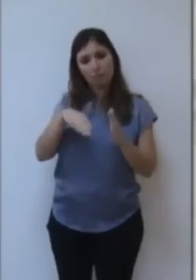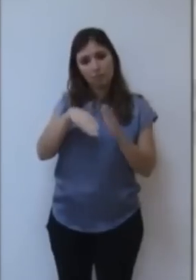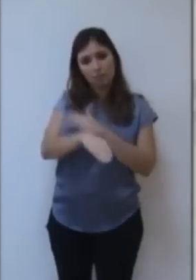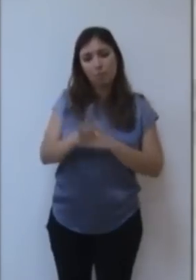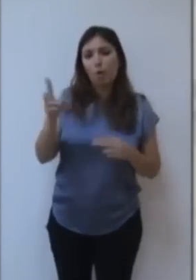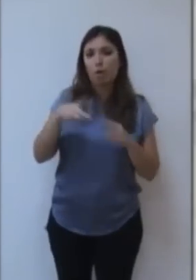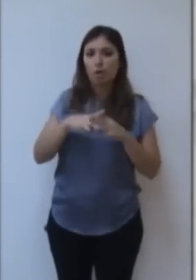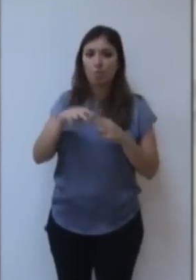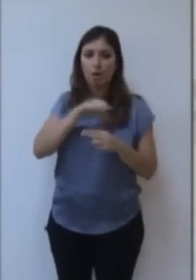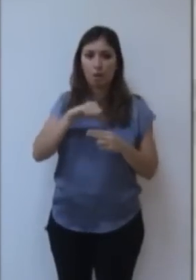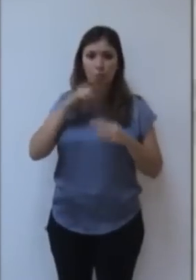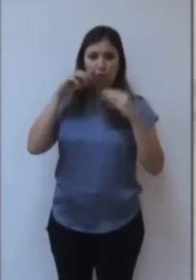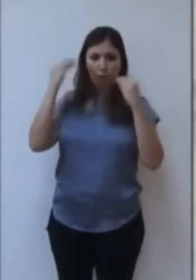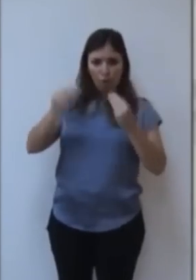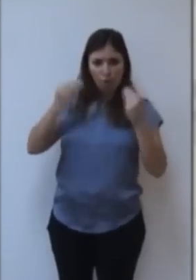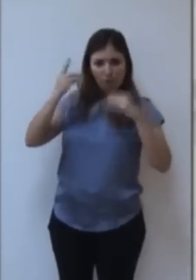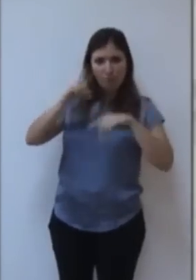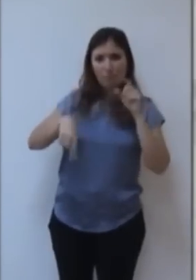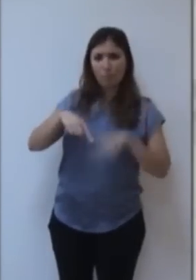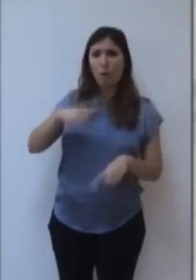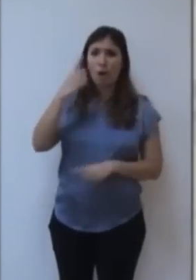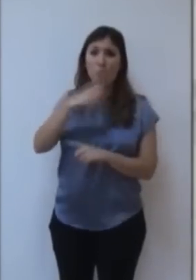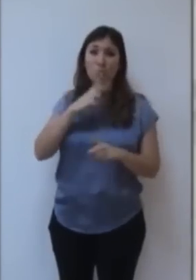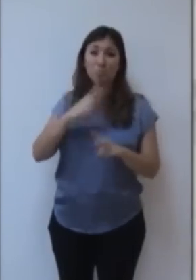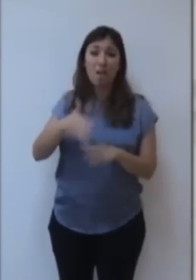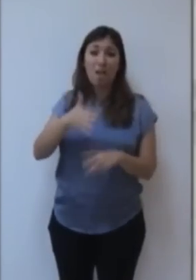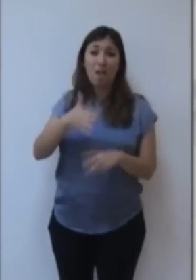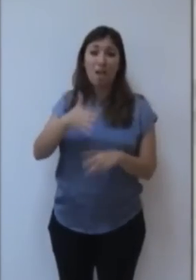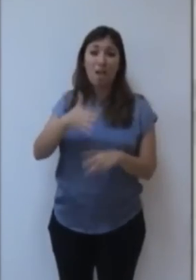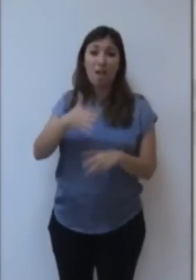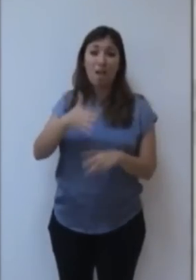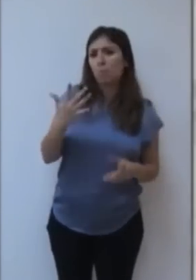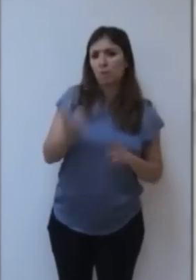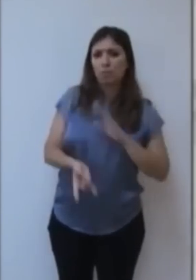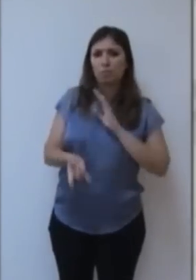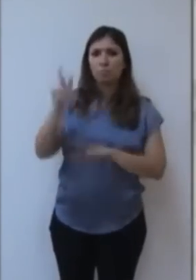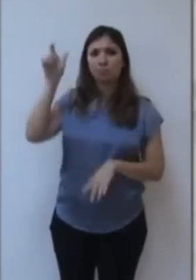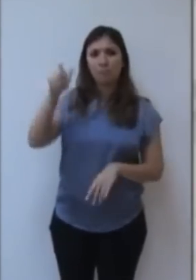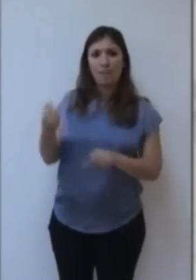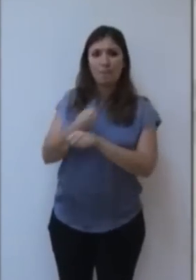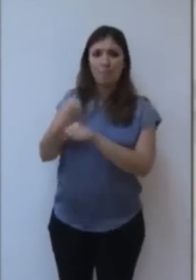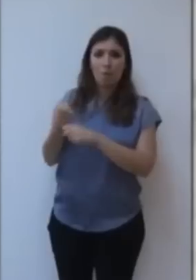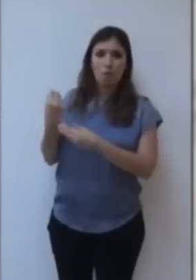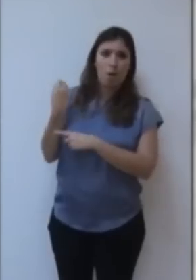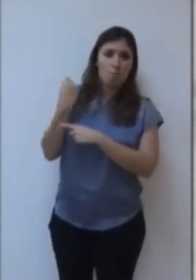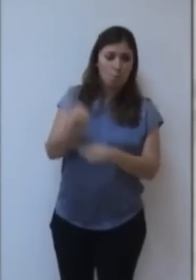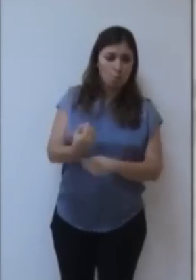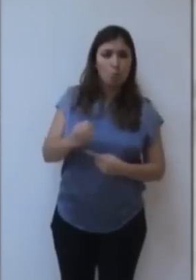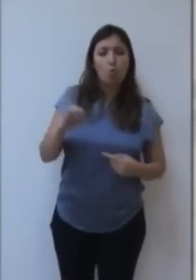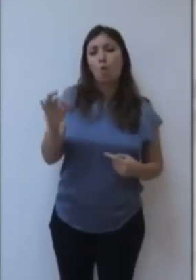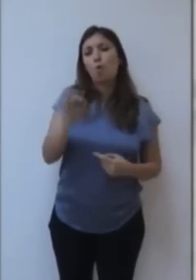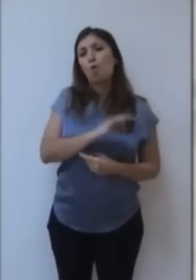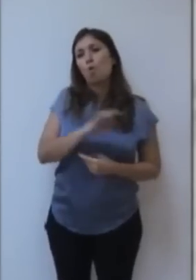herramientas de autoformación, por habilidades existen, pero bueno, pues que se apliquen, empleadores con apoyos.